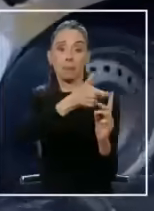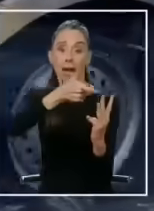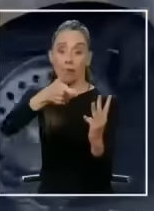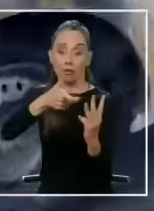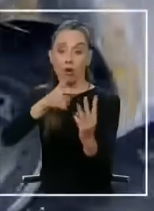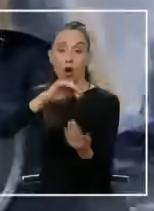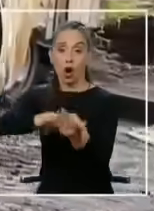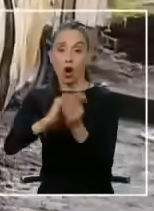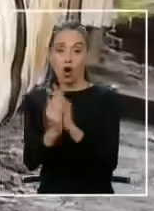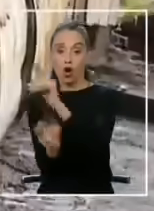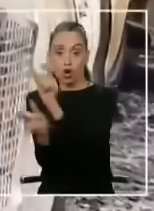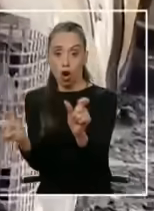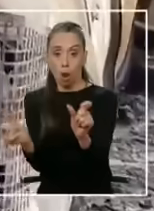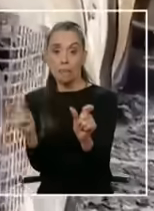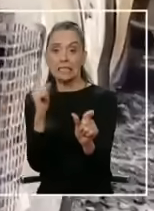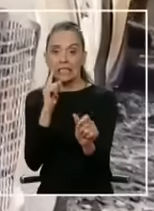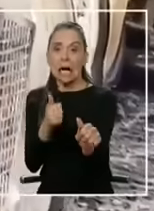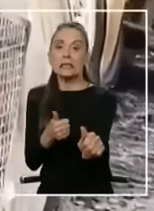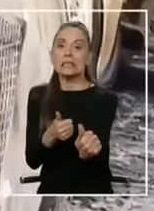están muy cerca.